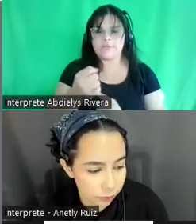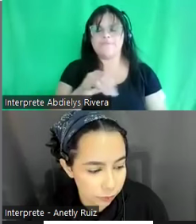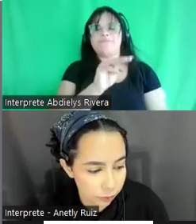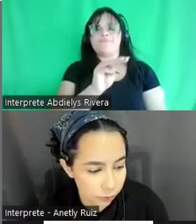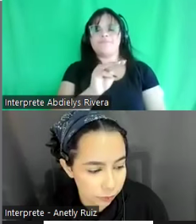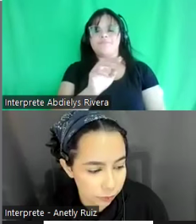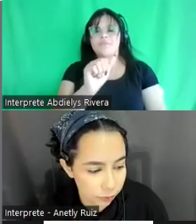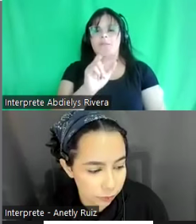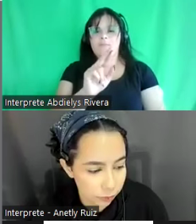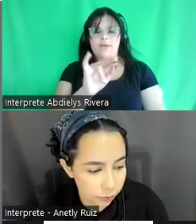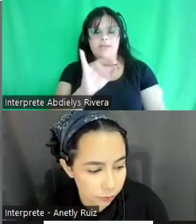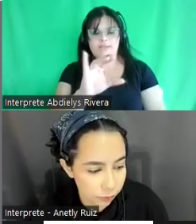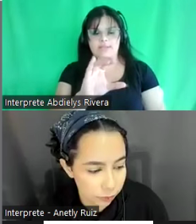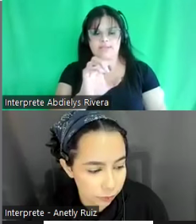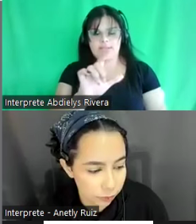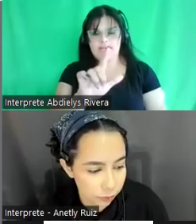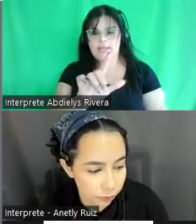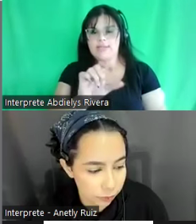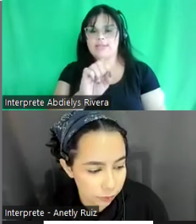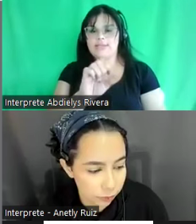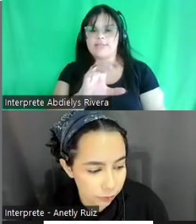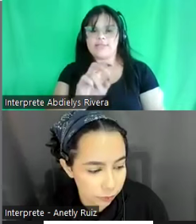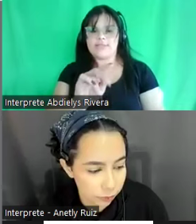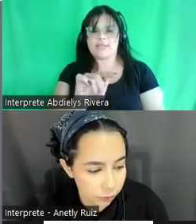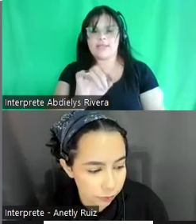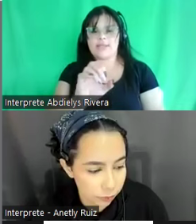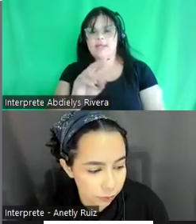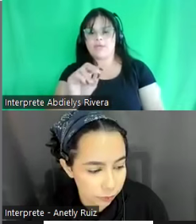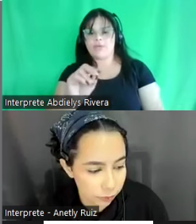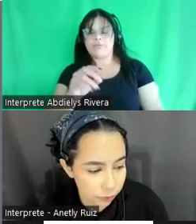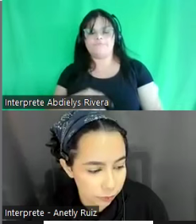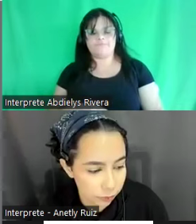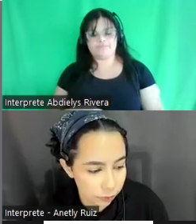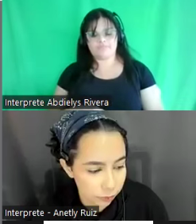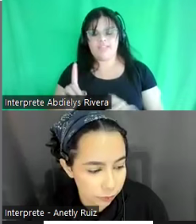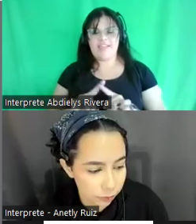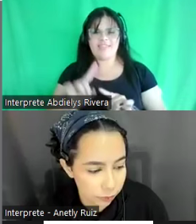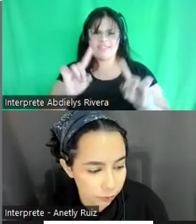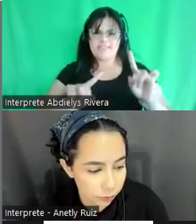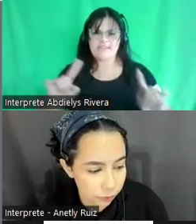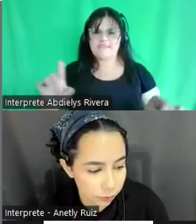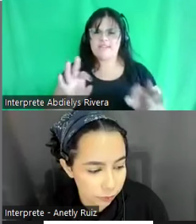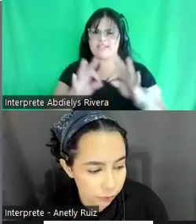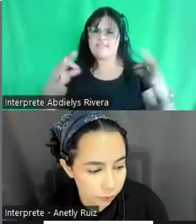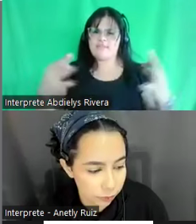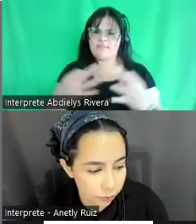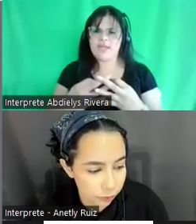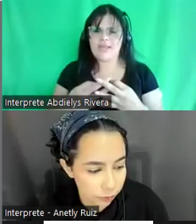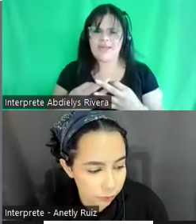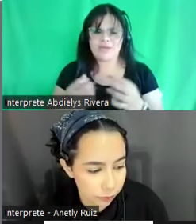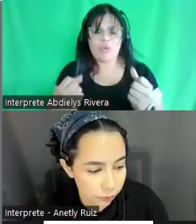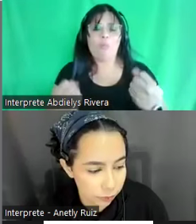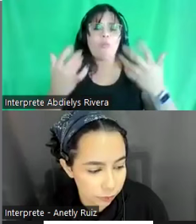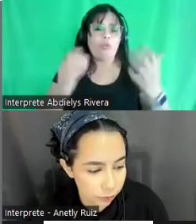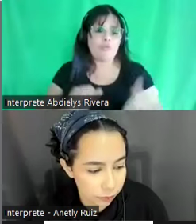Centeno incluye experiencia familiar. Son muchos los retos que enfrentan las personas discapacitadas para llegar a